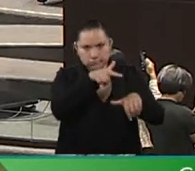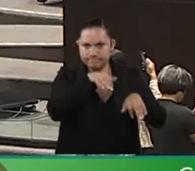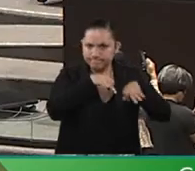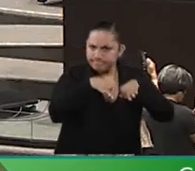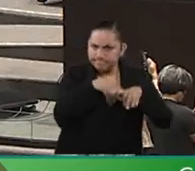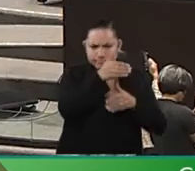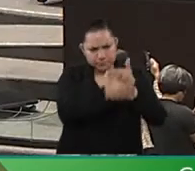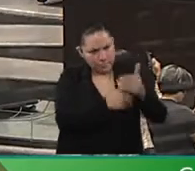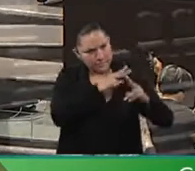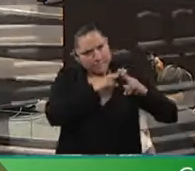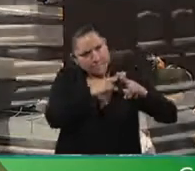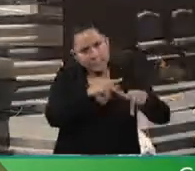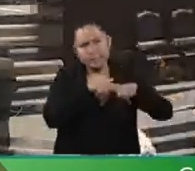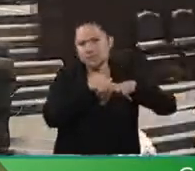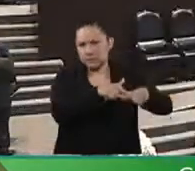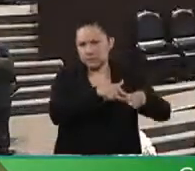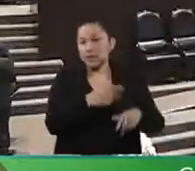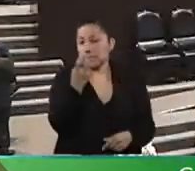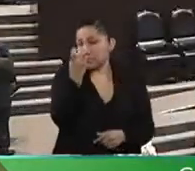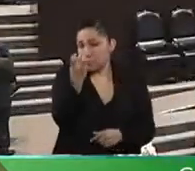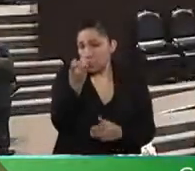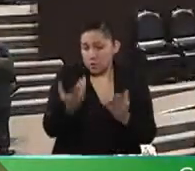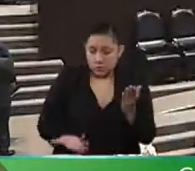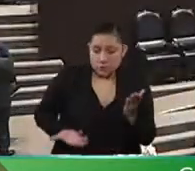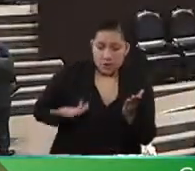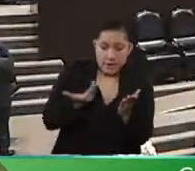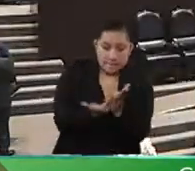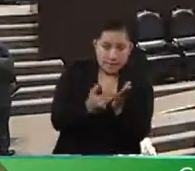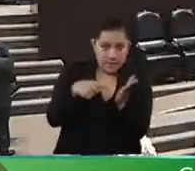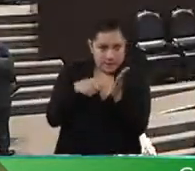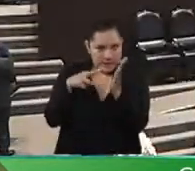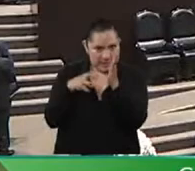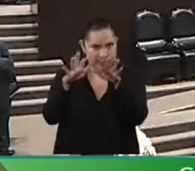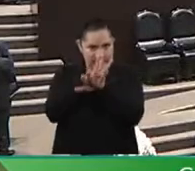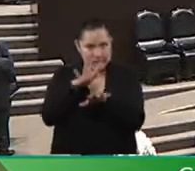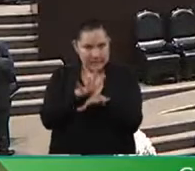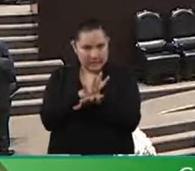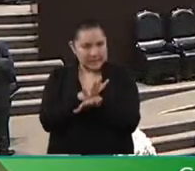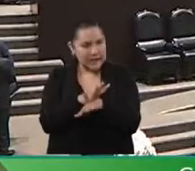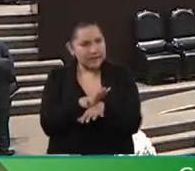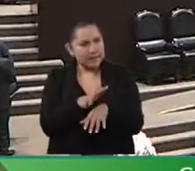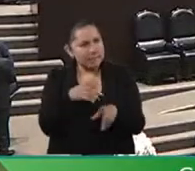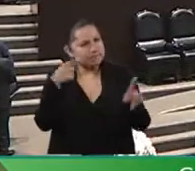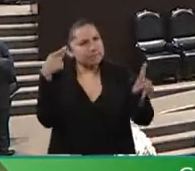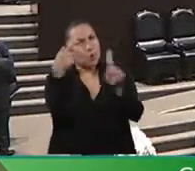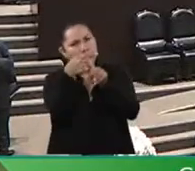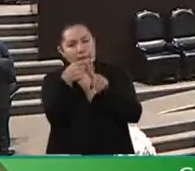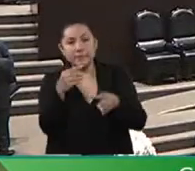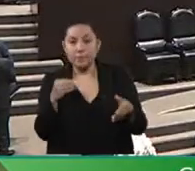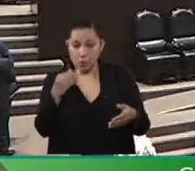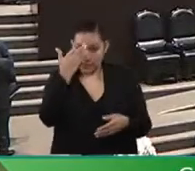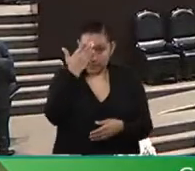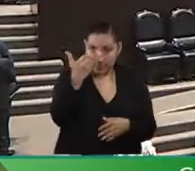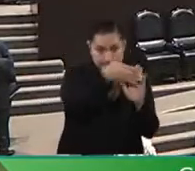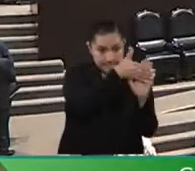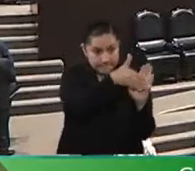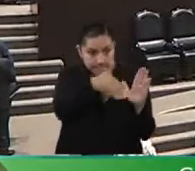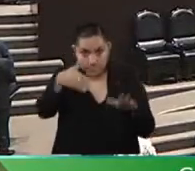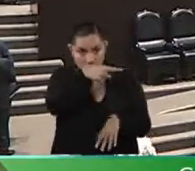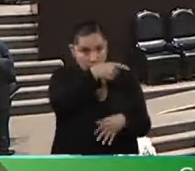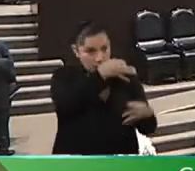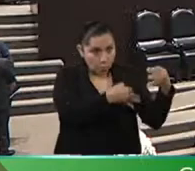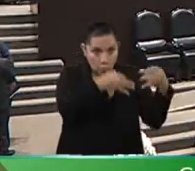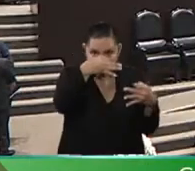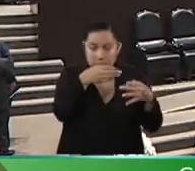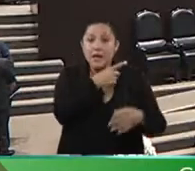eso mismo la Reserva plantea la necesidad de fortalecer la paridad de género en este proceso judicial mujeres